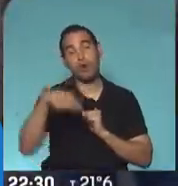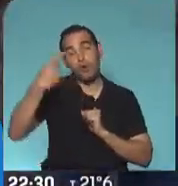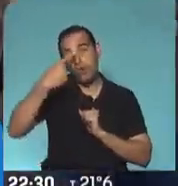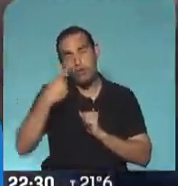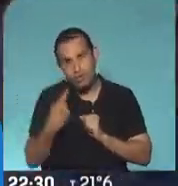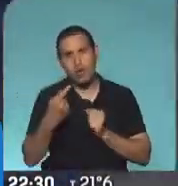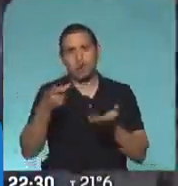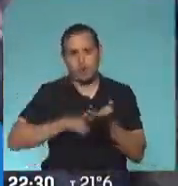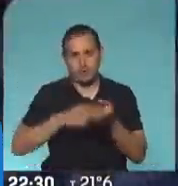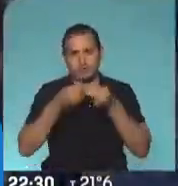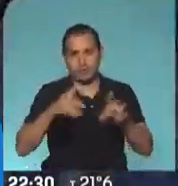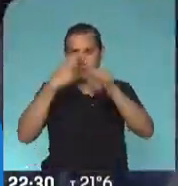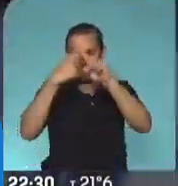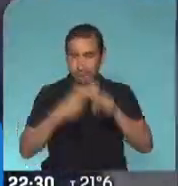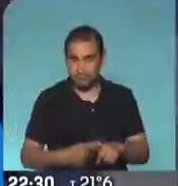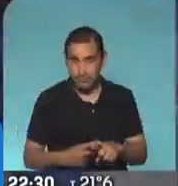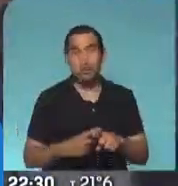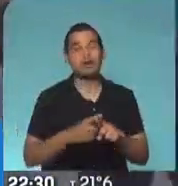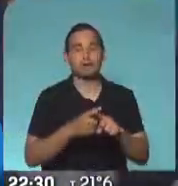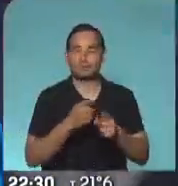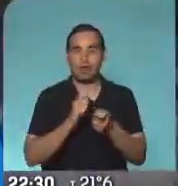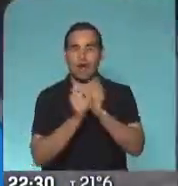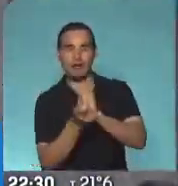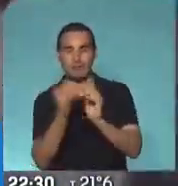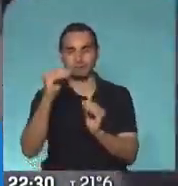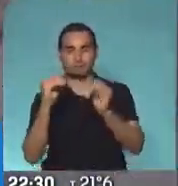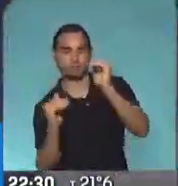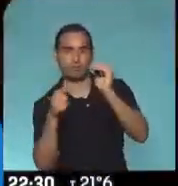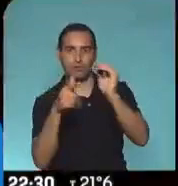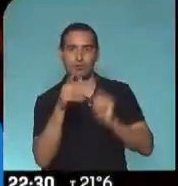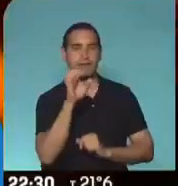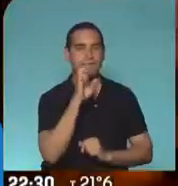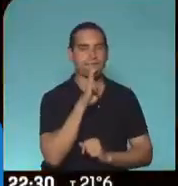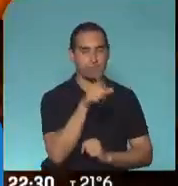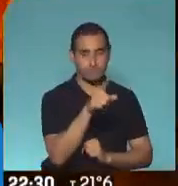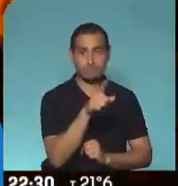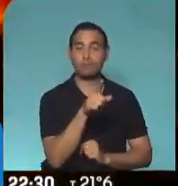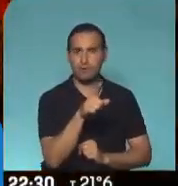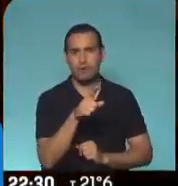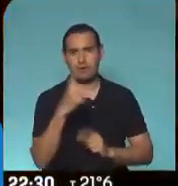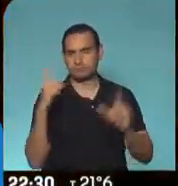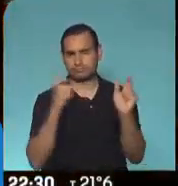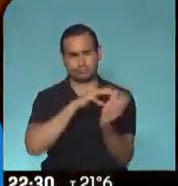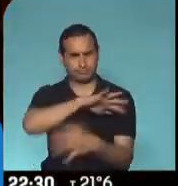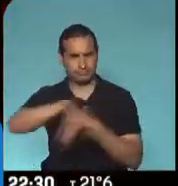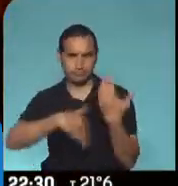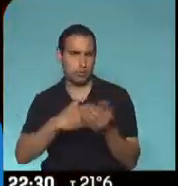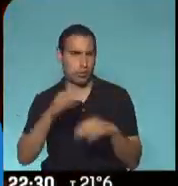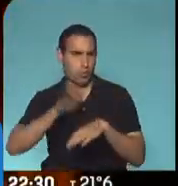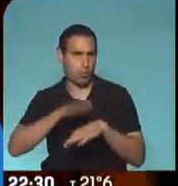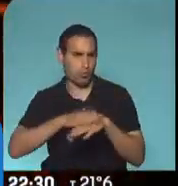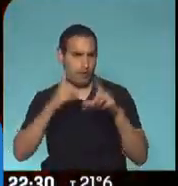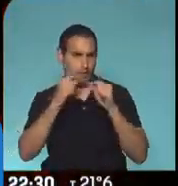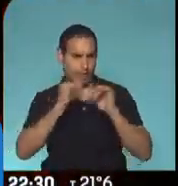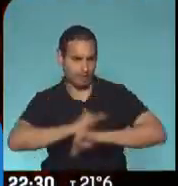se reactivó el escrutinio rápido y la tendencia cambió a favor de Morales. Tras desatarse la polémica por los nuevos datos que cambiaron